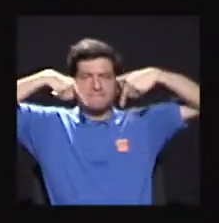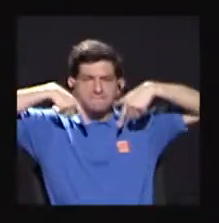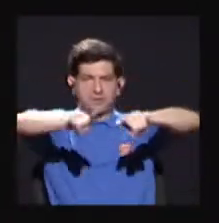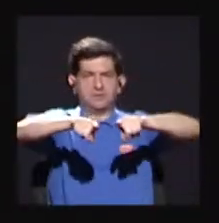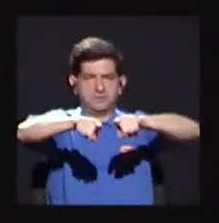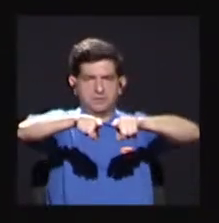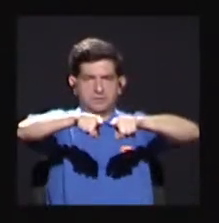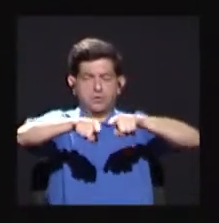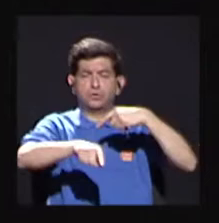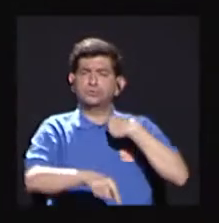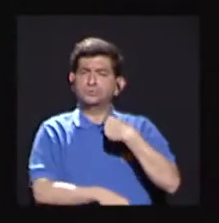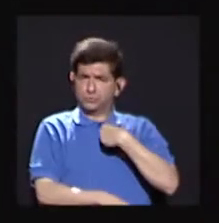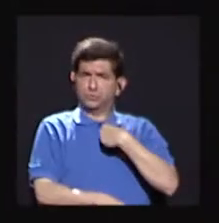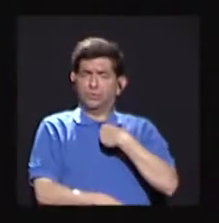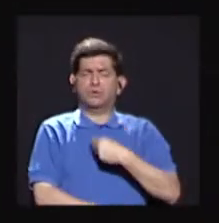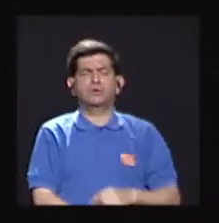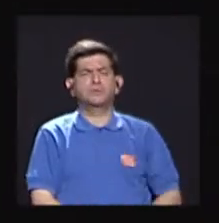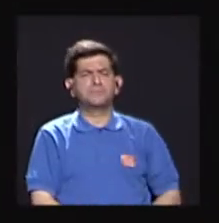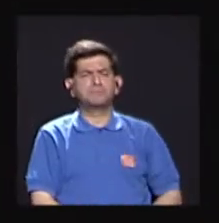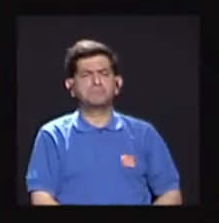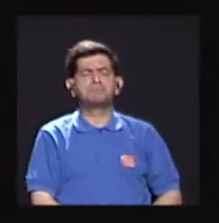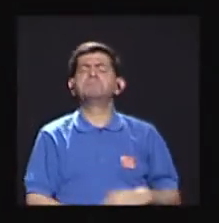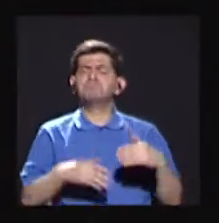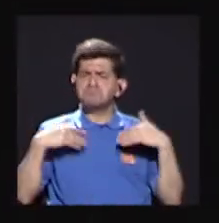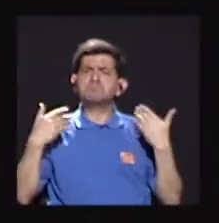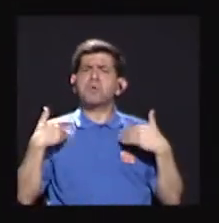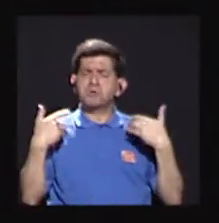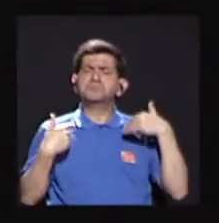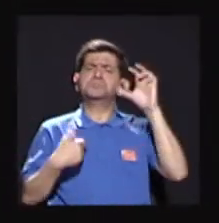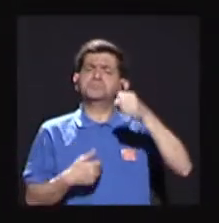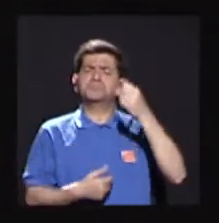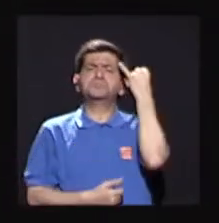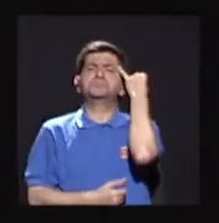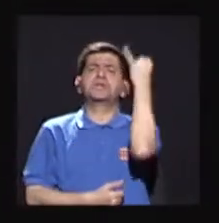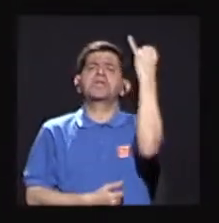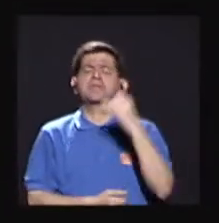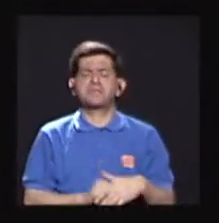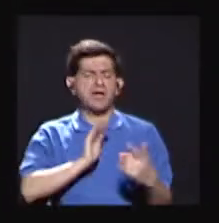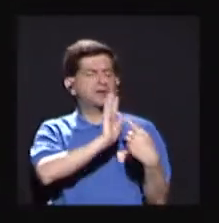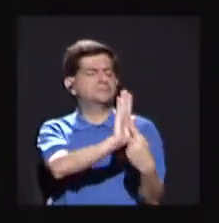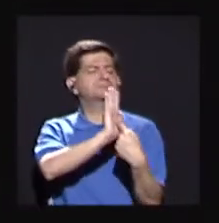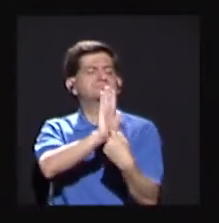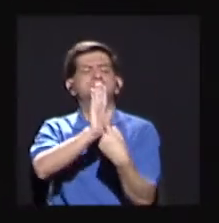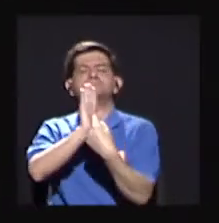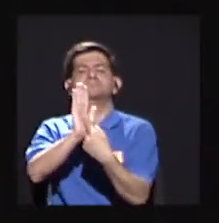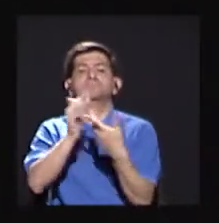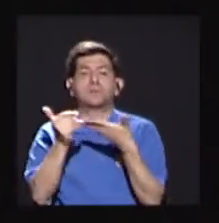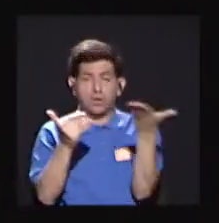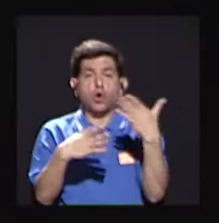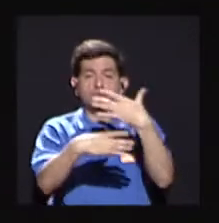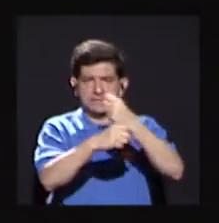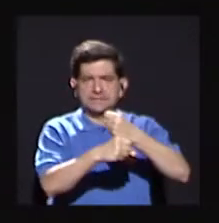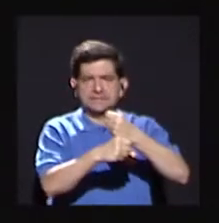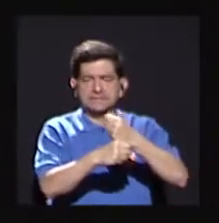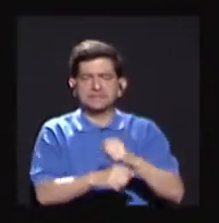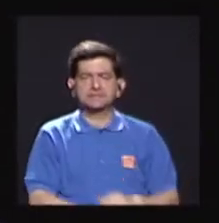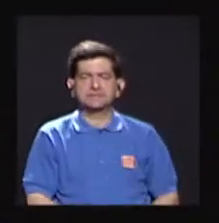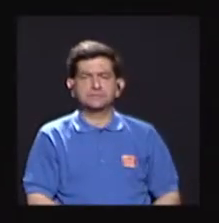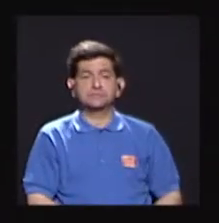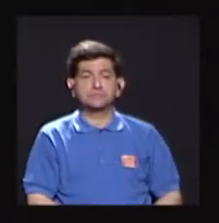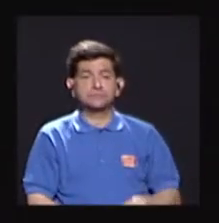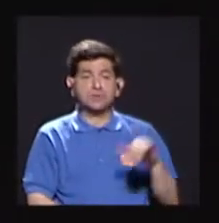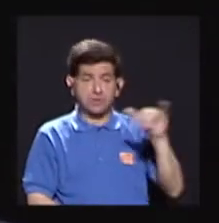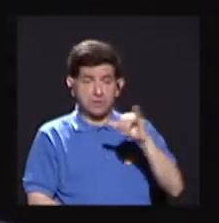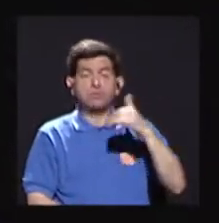yo estoy bastante contento con la idea de que podamos mostrar cosas que se hacen y habrá